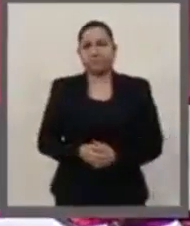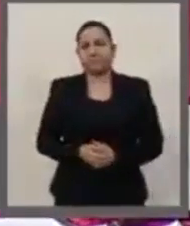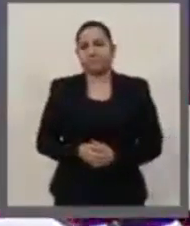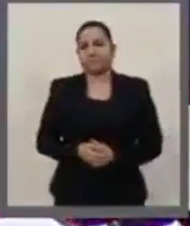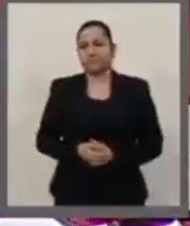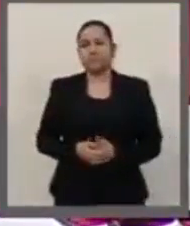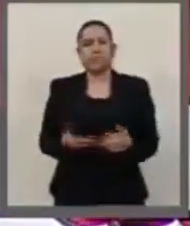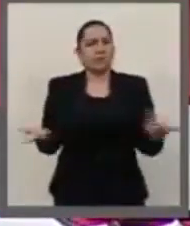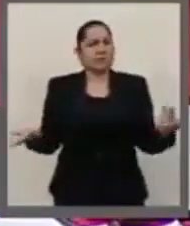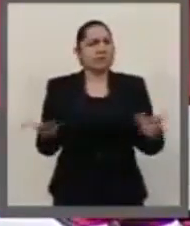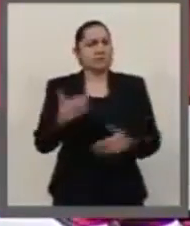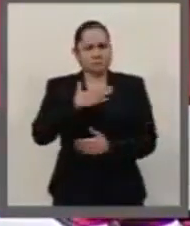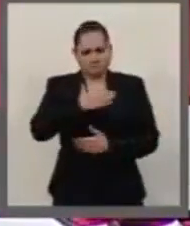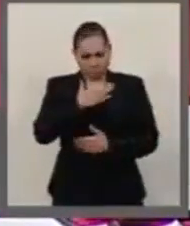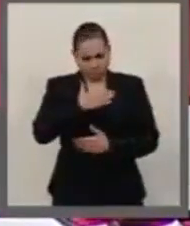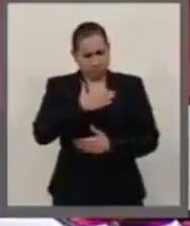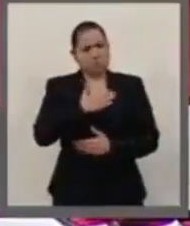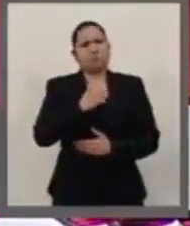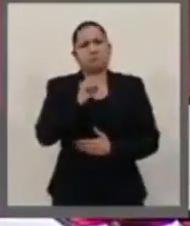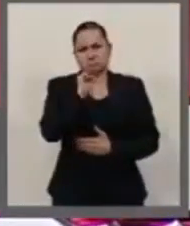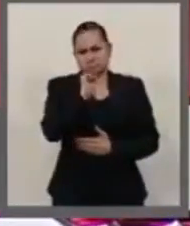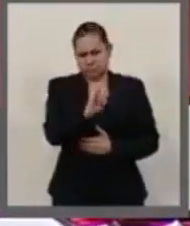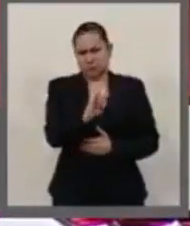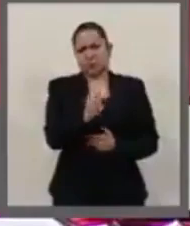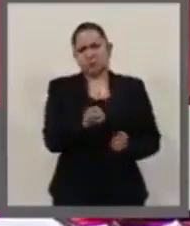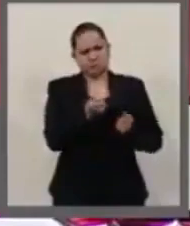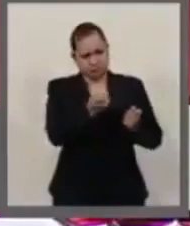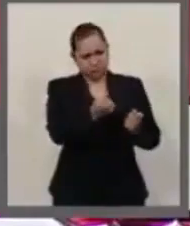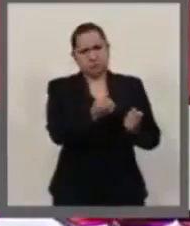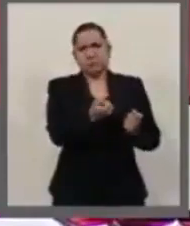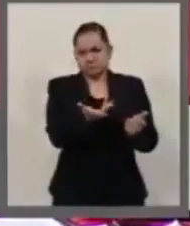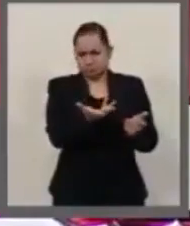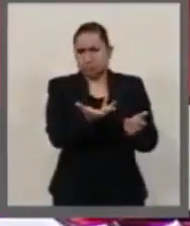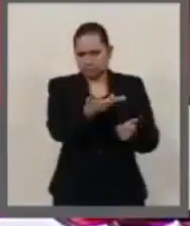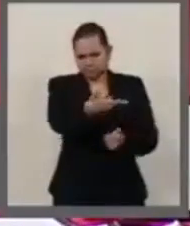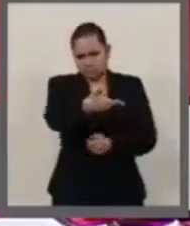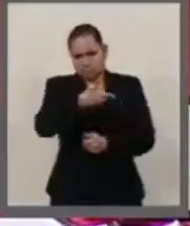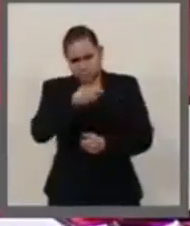Por mi parte, obsequio la petición